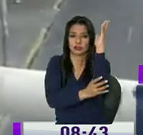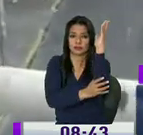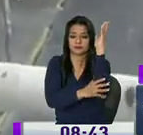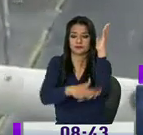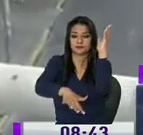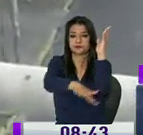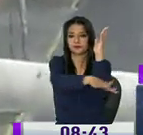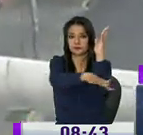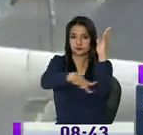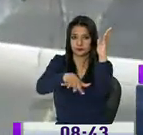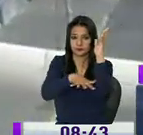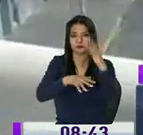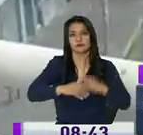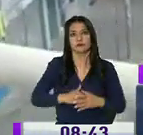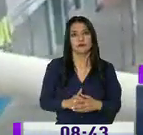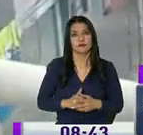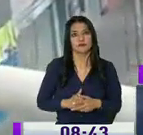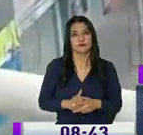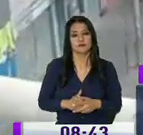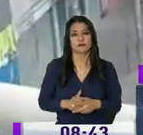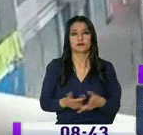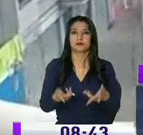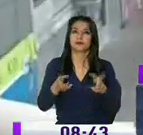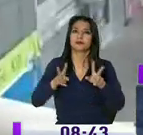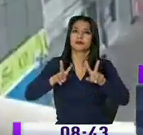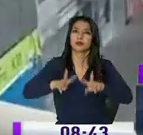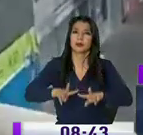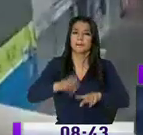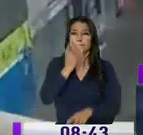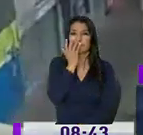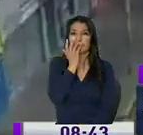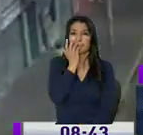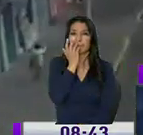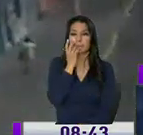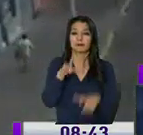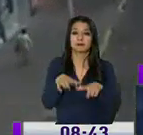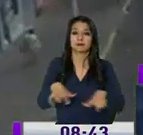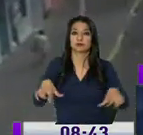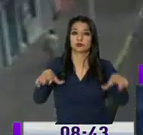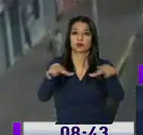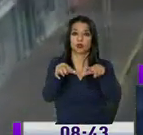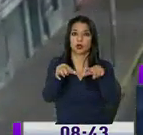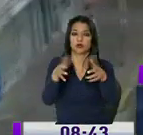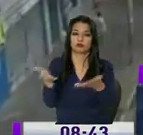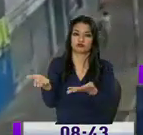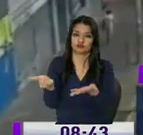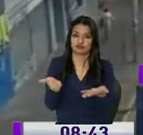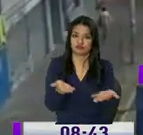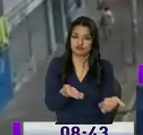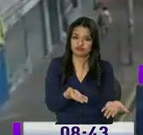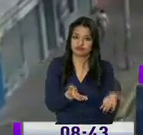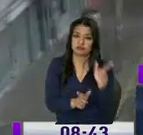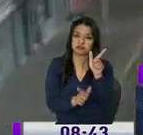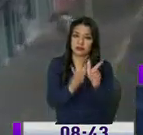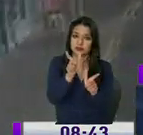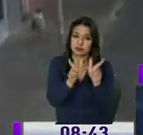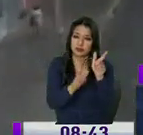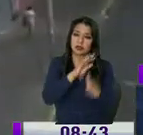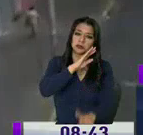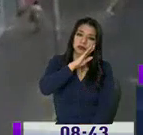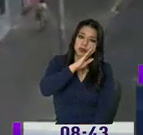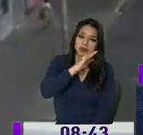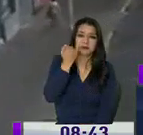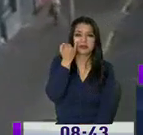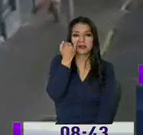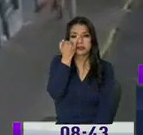Arbolito, y también en lo que se refiere a los sitios de acogida humanitaria que tienen